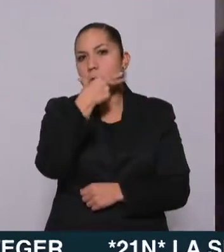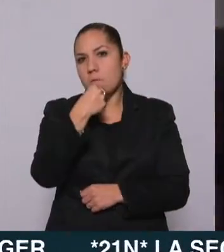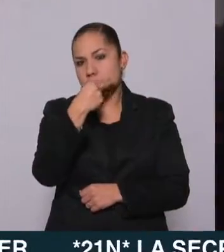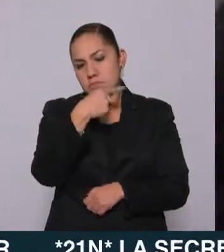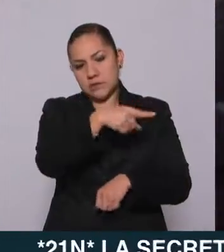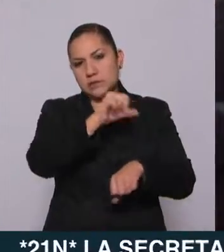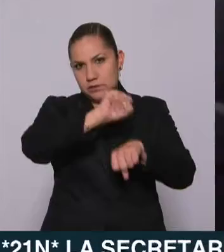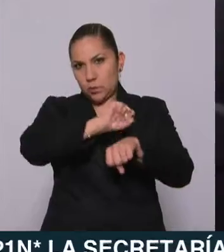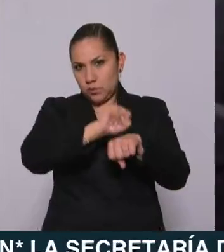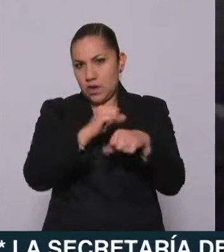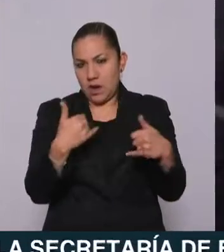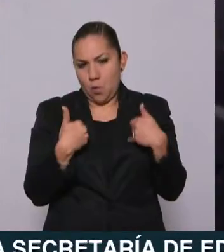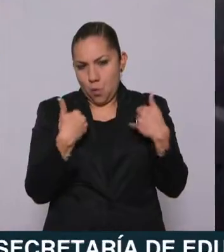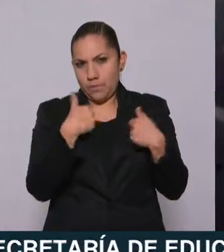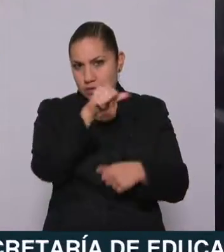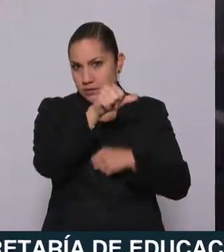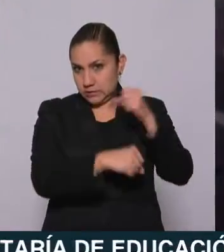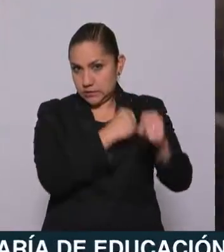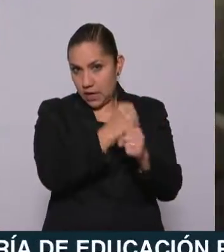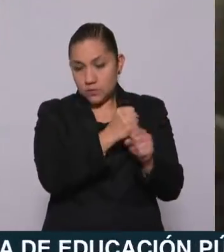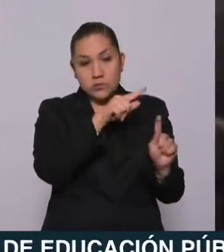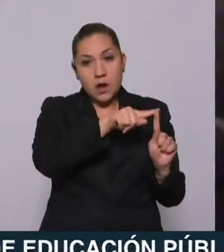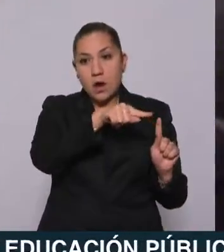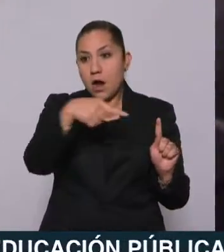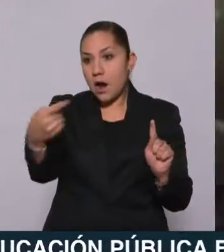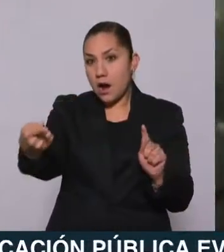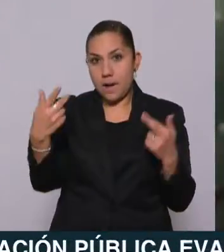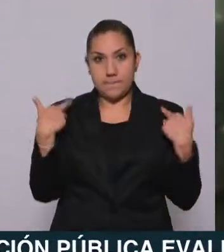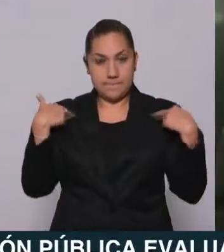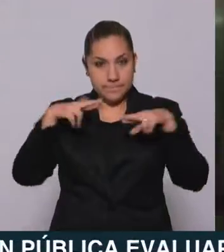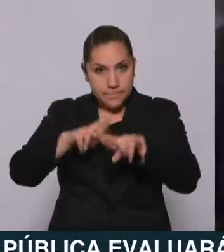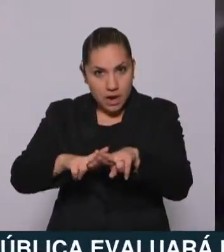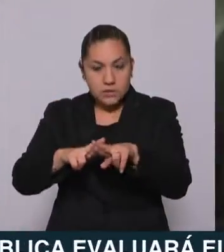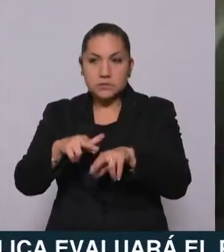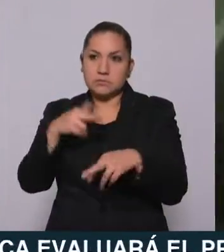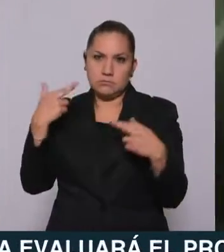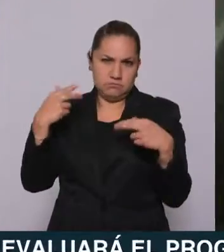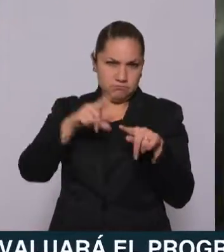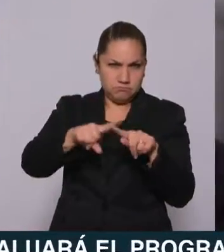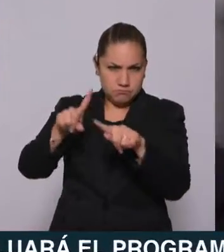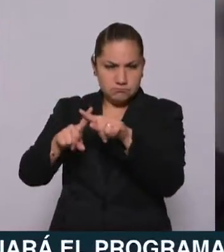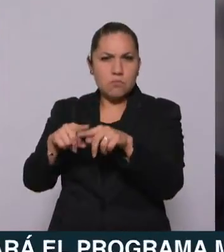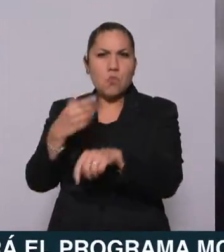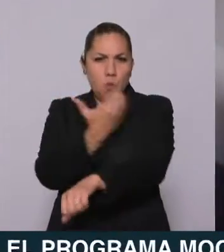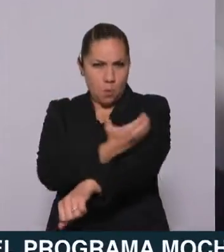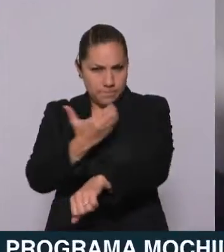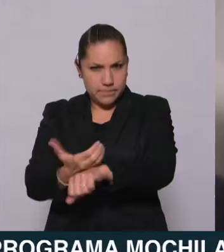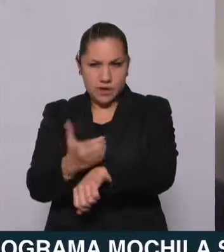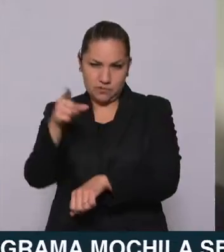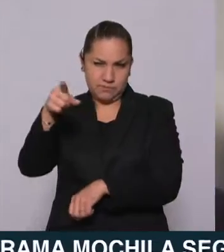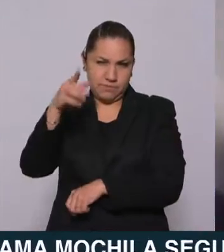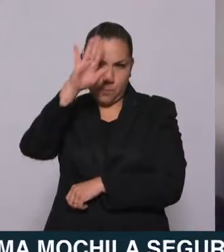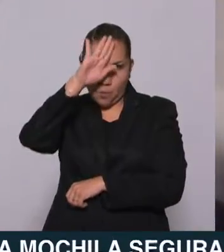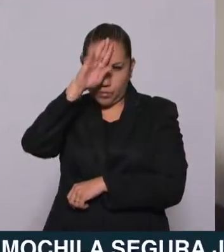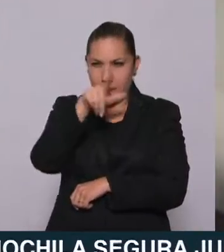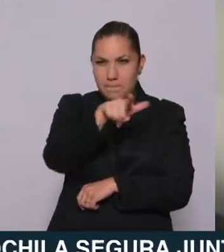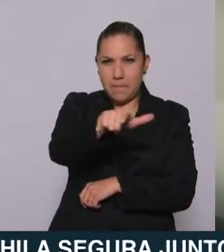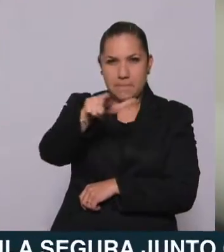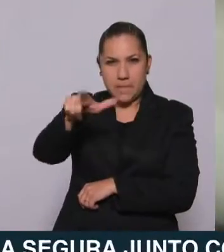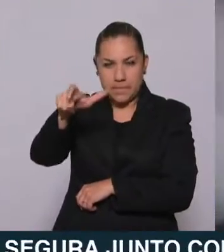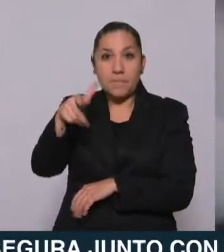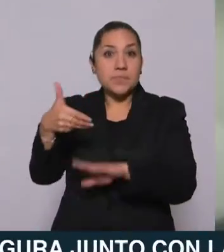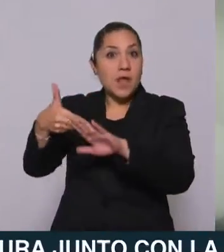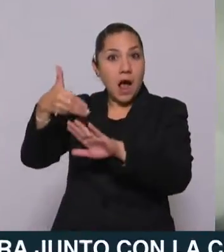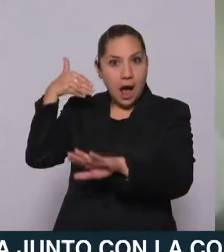tan solo 16 años disparó contra su profesora y compañeros en el Colegio Americano del Noreste en Monterrey, Nuevo León. Luego de atacarlos